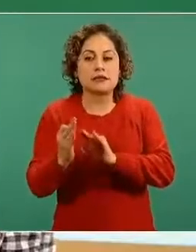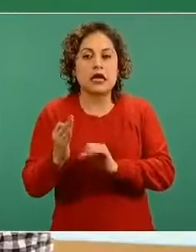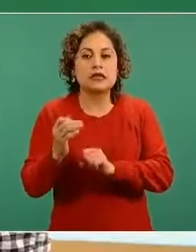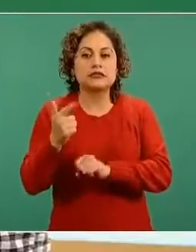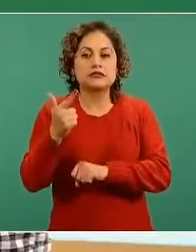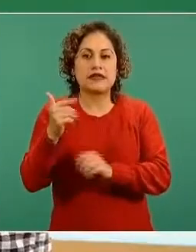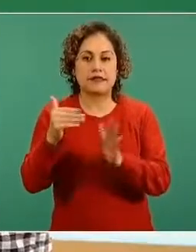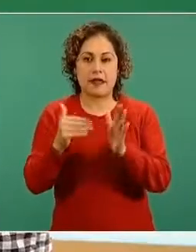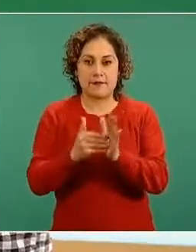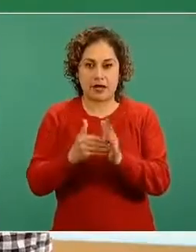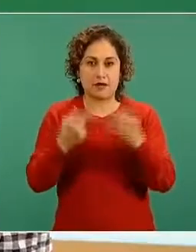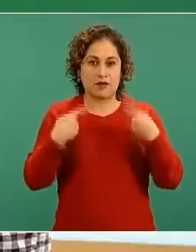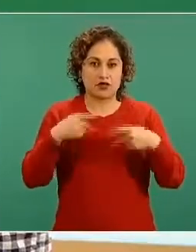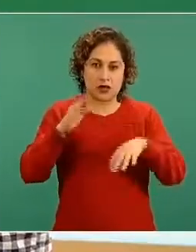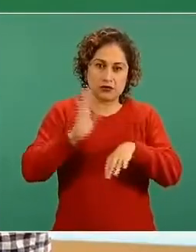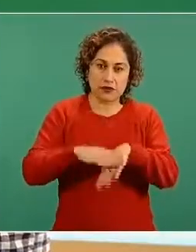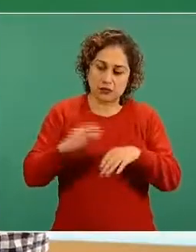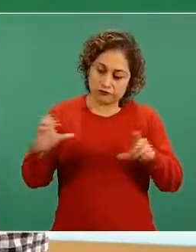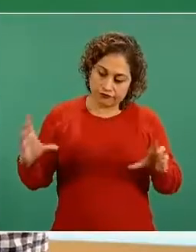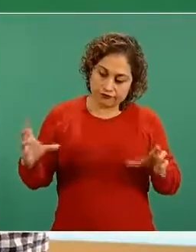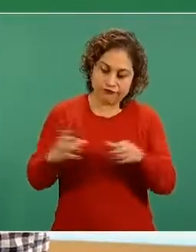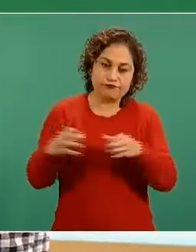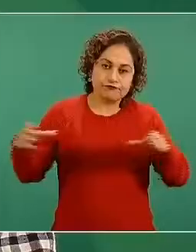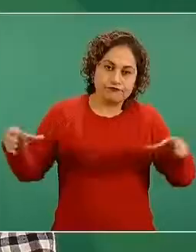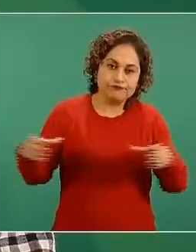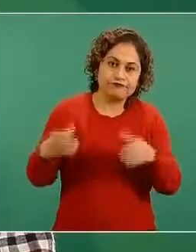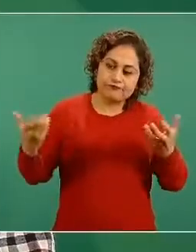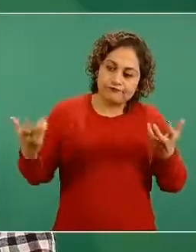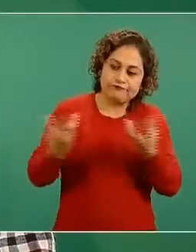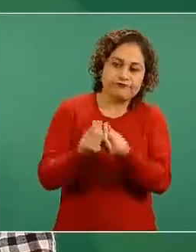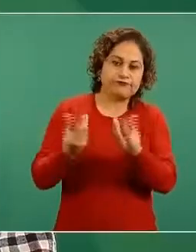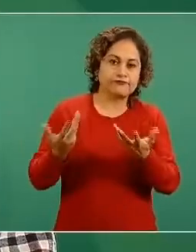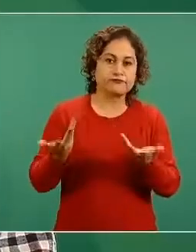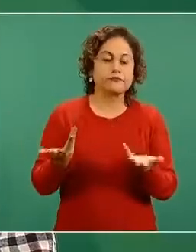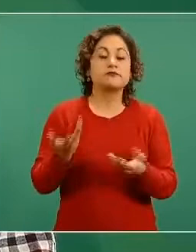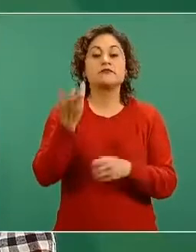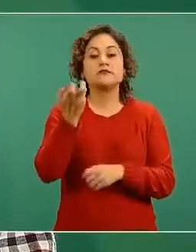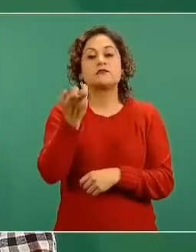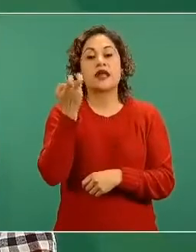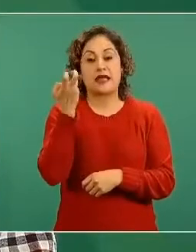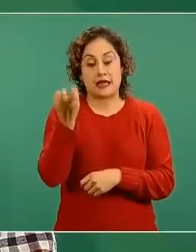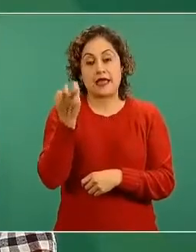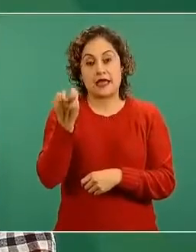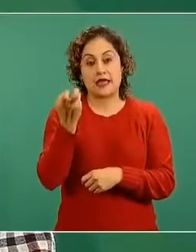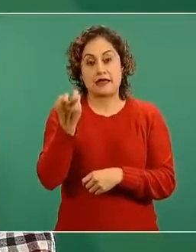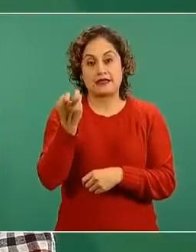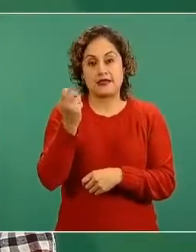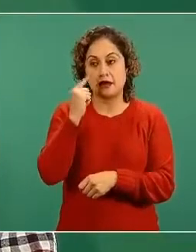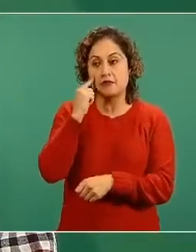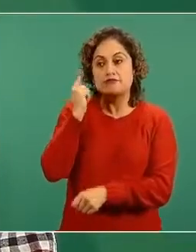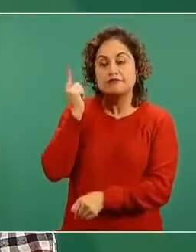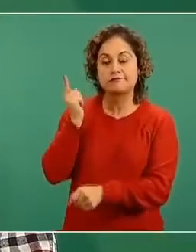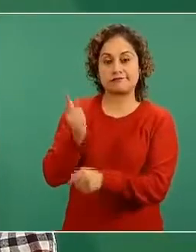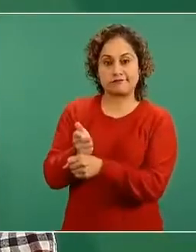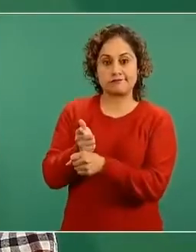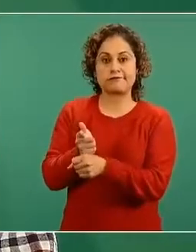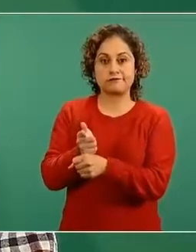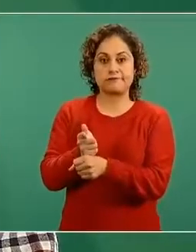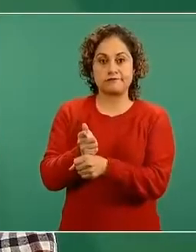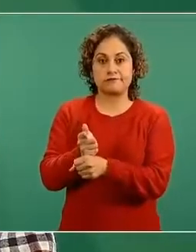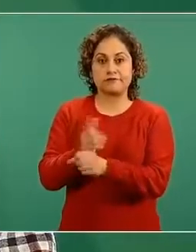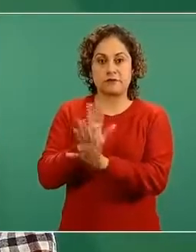la caravana transita a Honduras. Esta situación fue desde luego detectada y